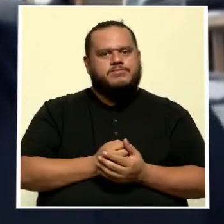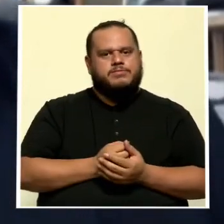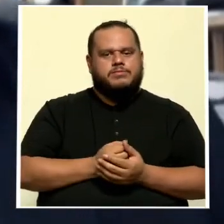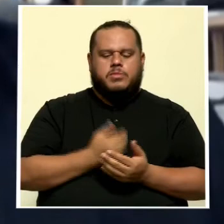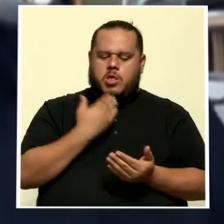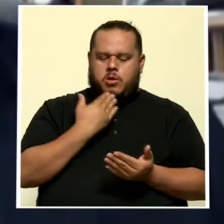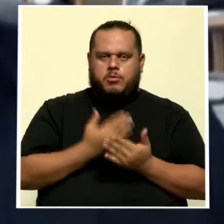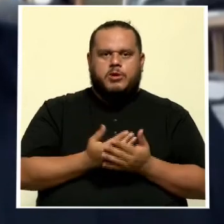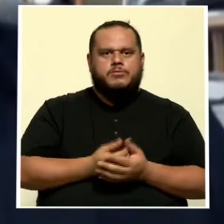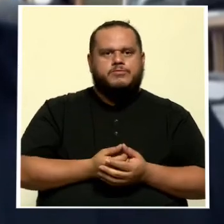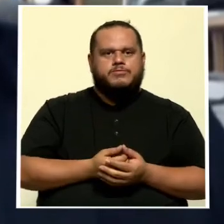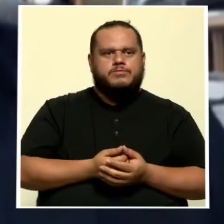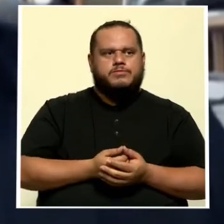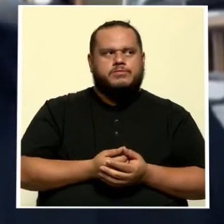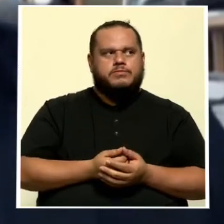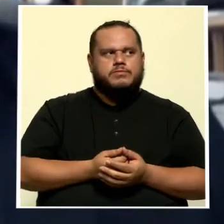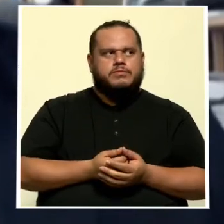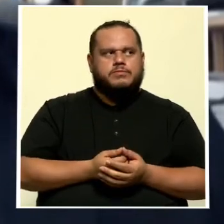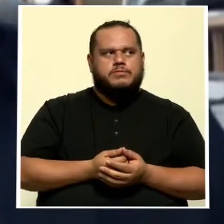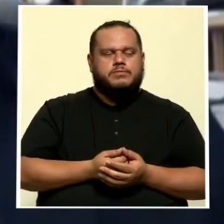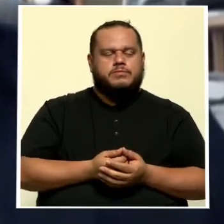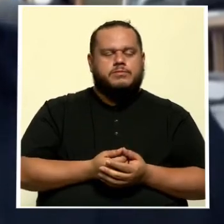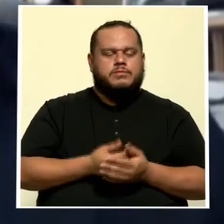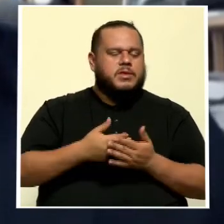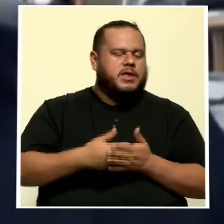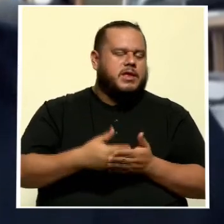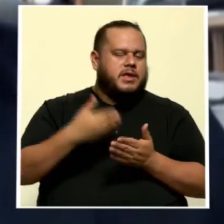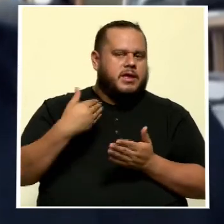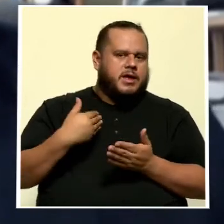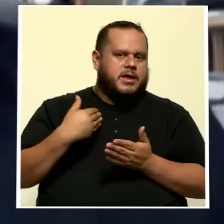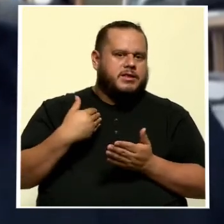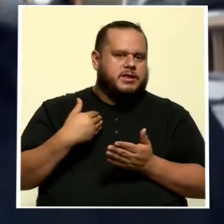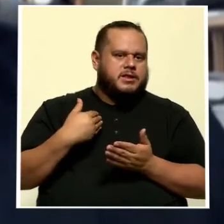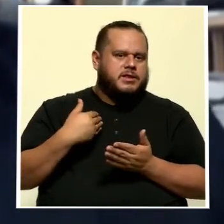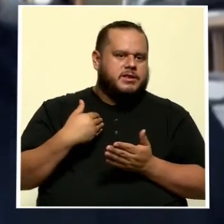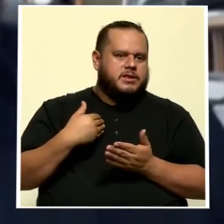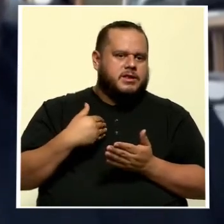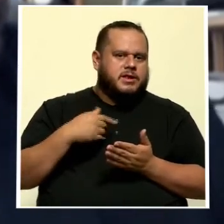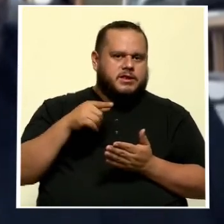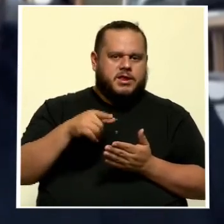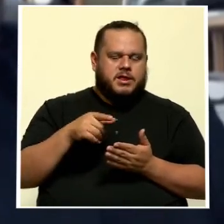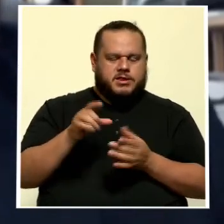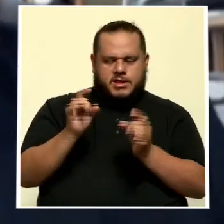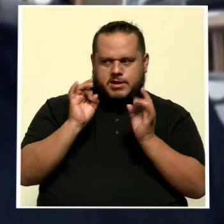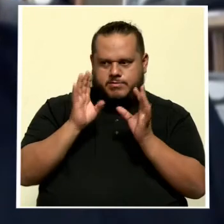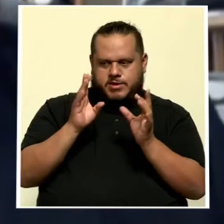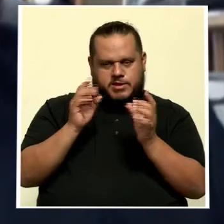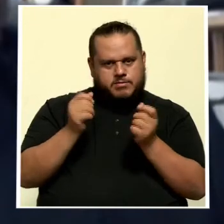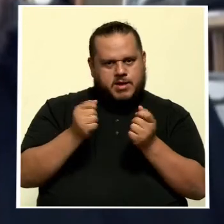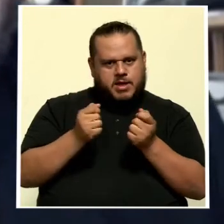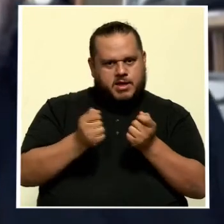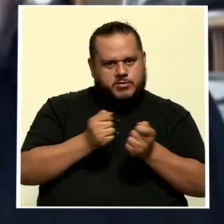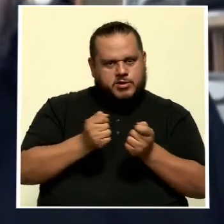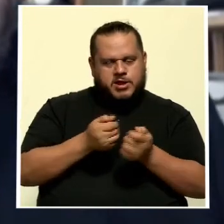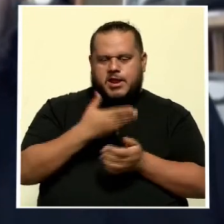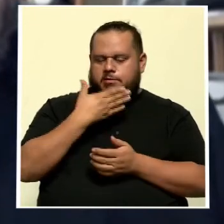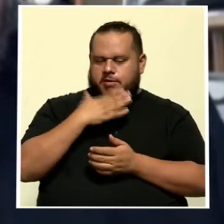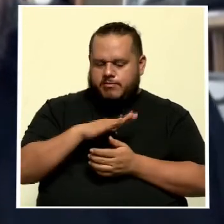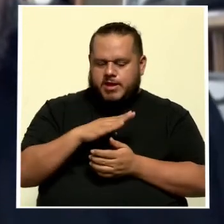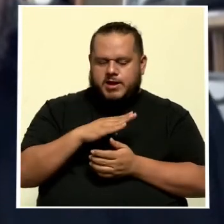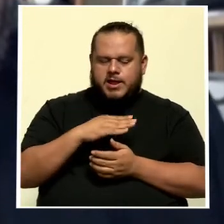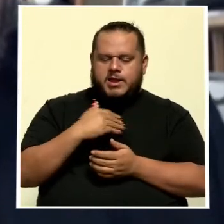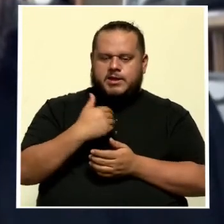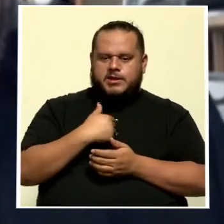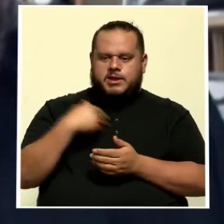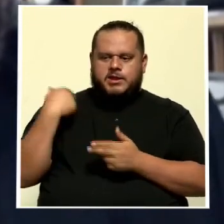Bueno, antes de esta pésima administración, tal vez la más mala que ha habido en la historia